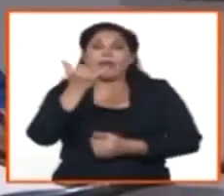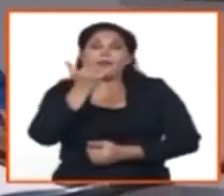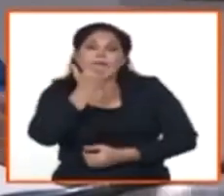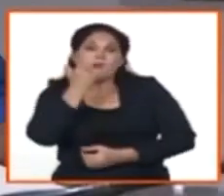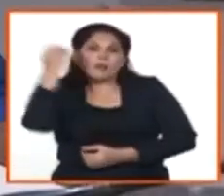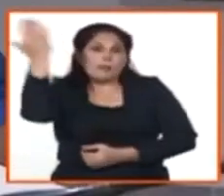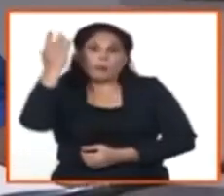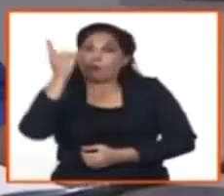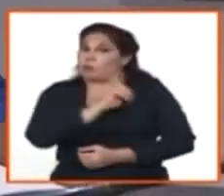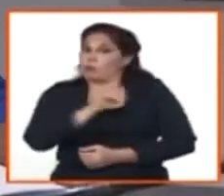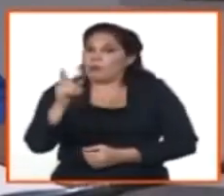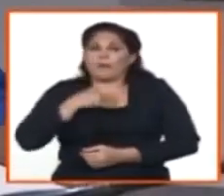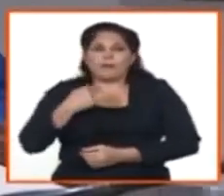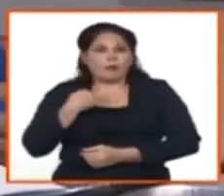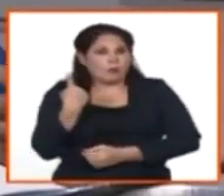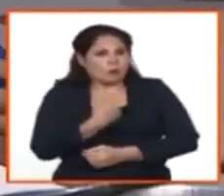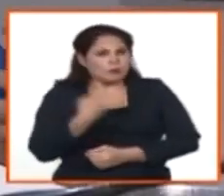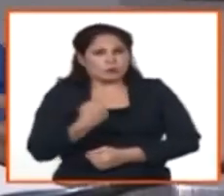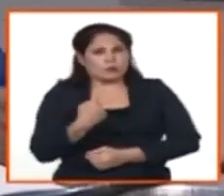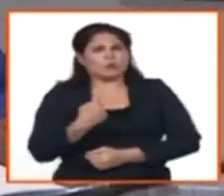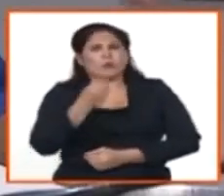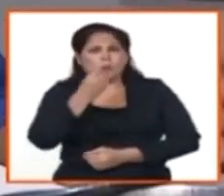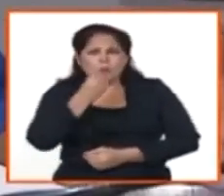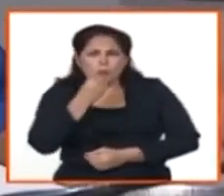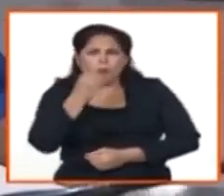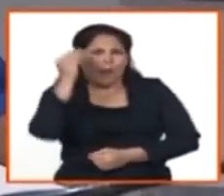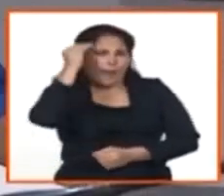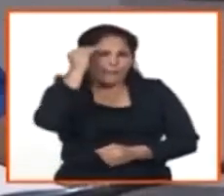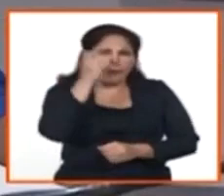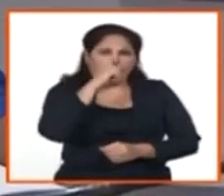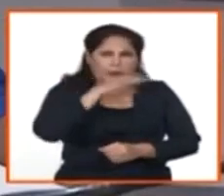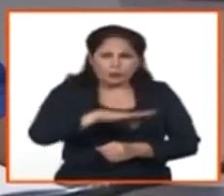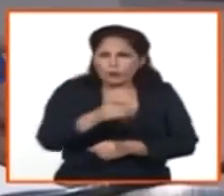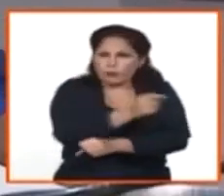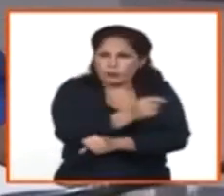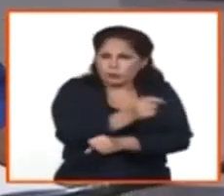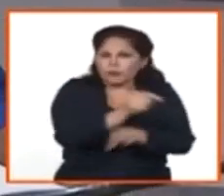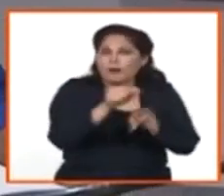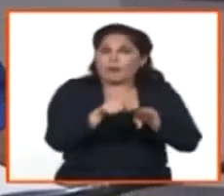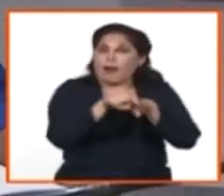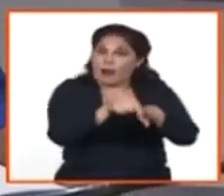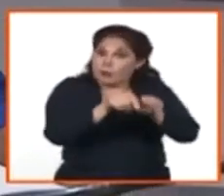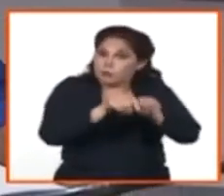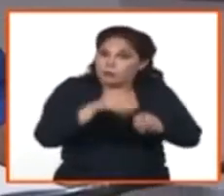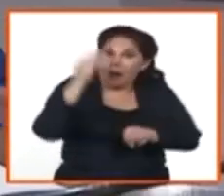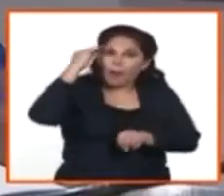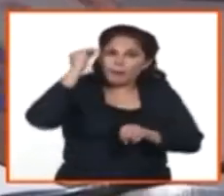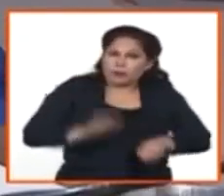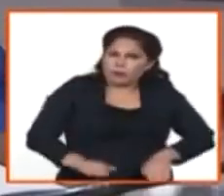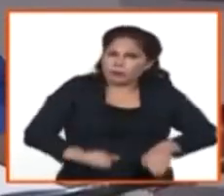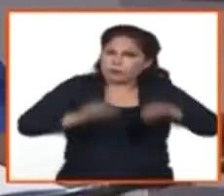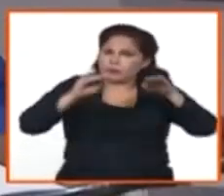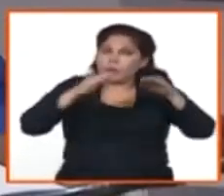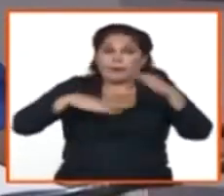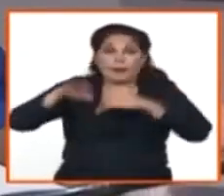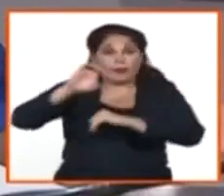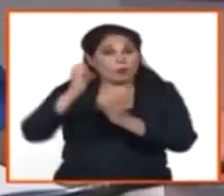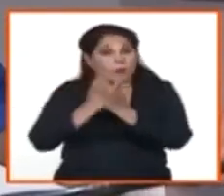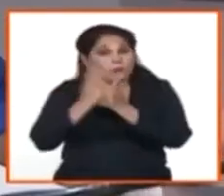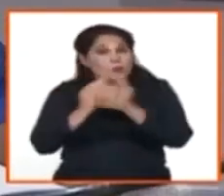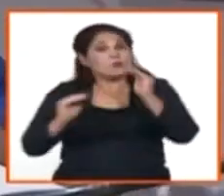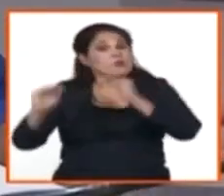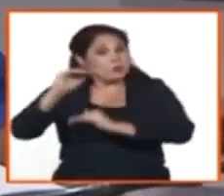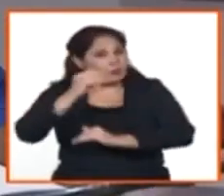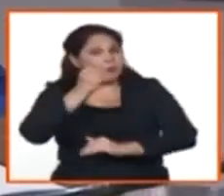Sistema Nacional de Educación, no solo el Ministerio de Educación Superior, sino también el MINET, para lograr esa